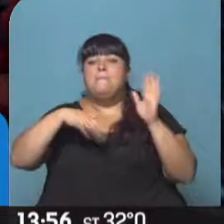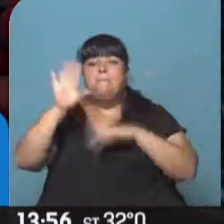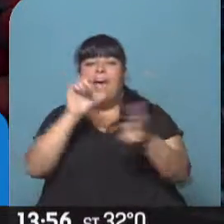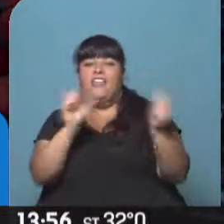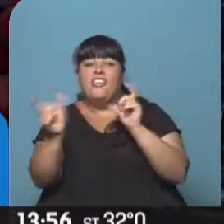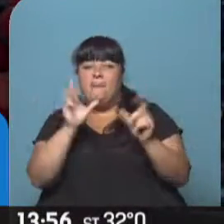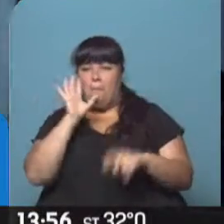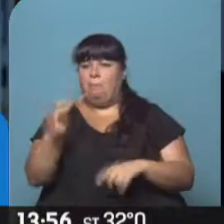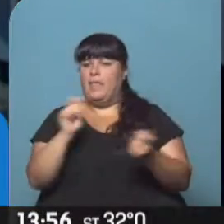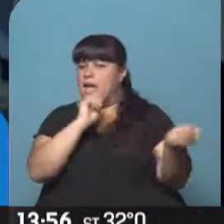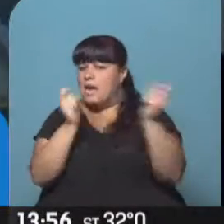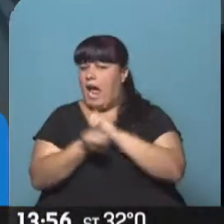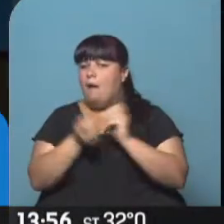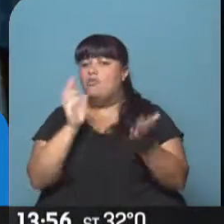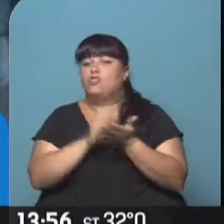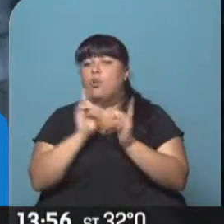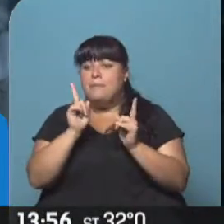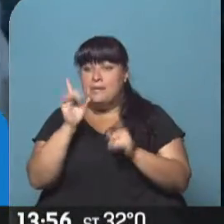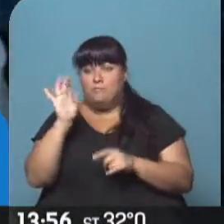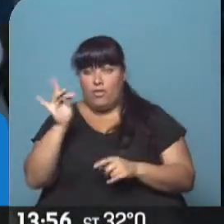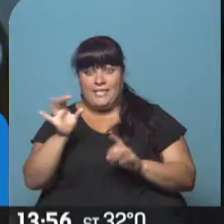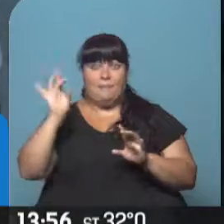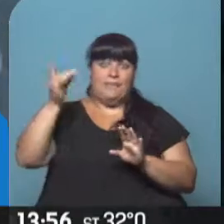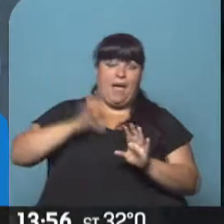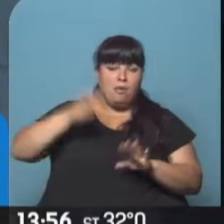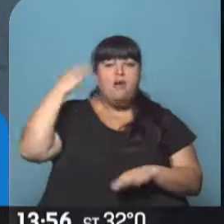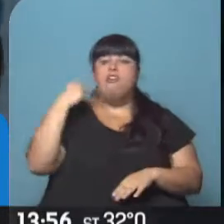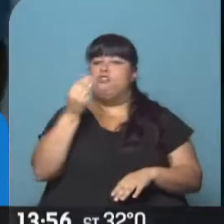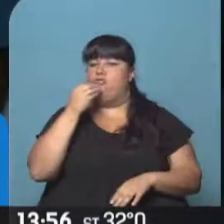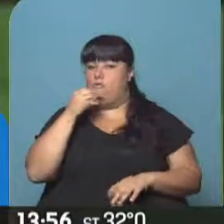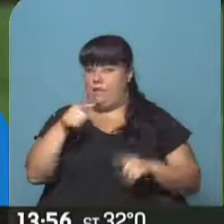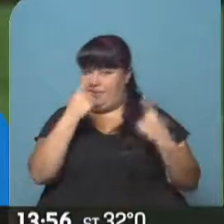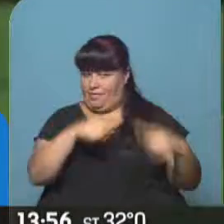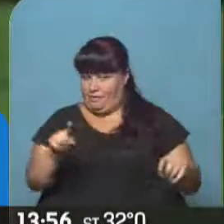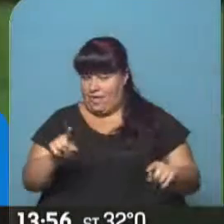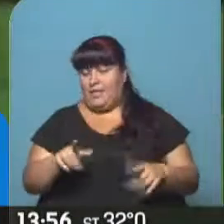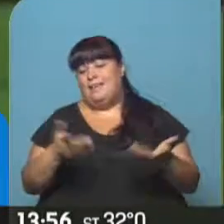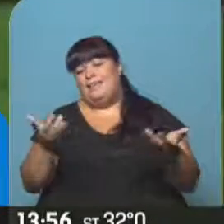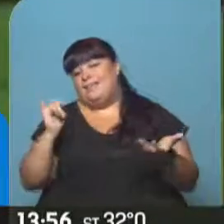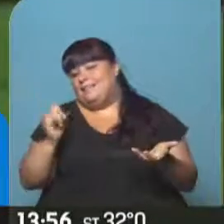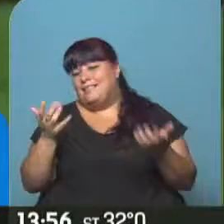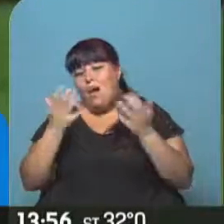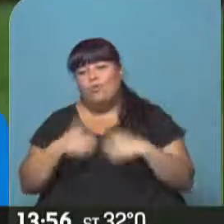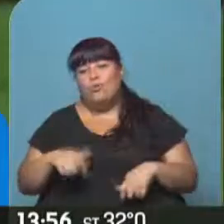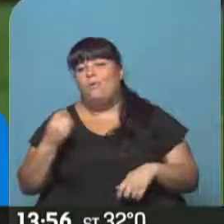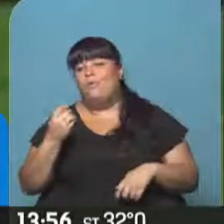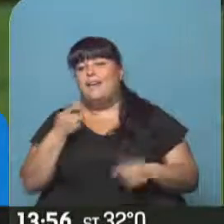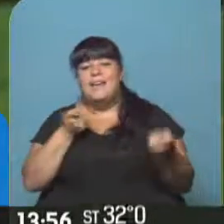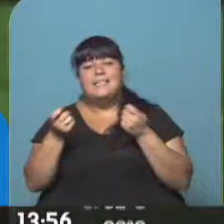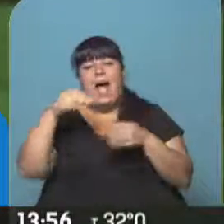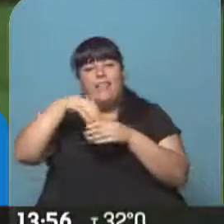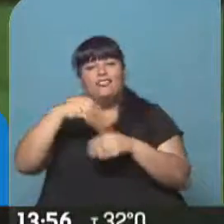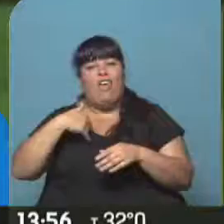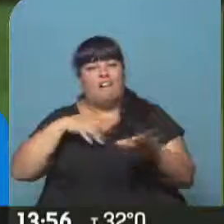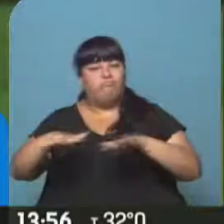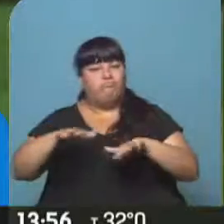se vio el cambio con respecto al mismo mes del año anterior fue el alimentario y naturalmente lo que necesitamos en un mercado interno